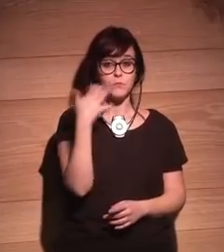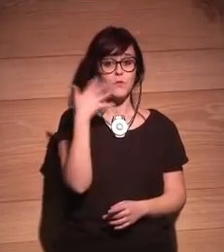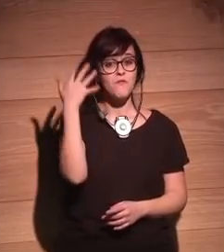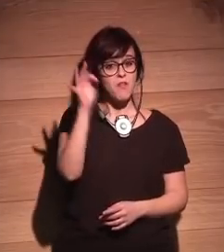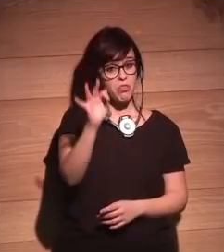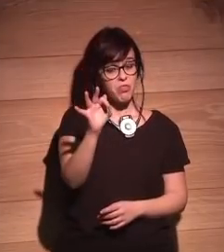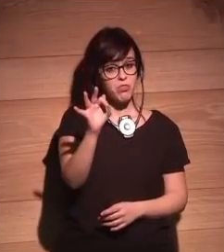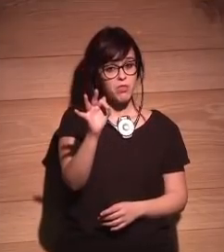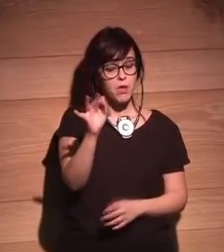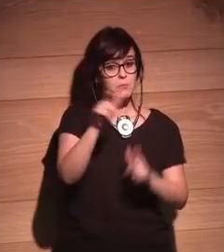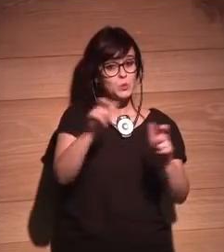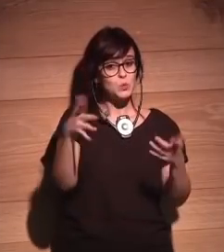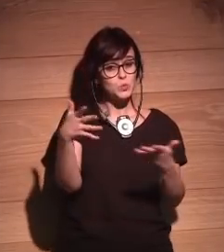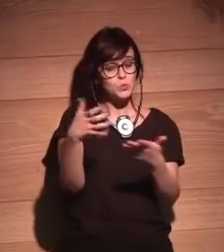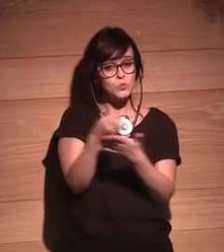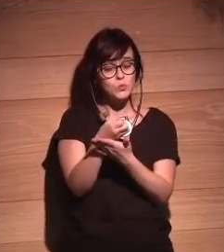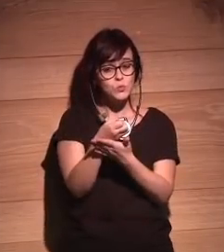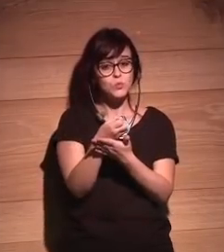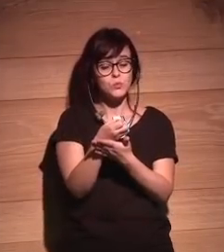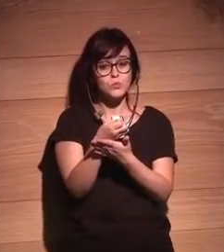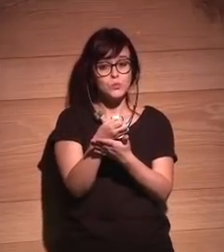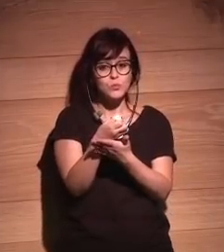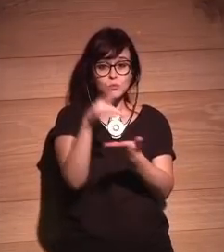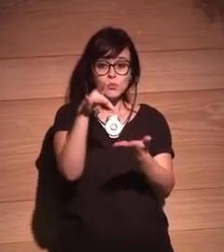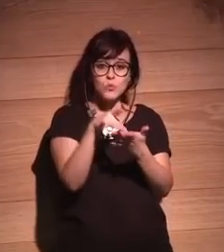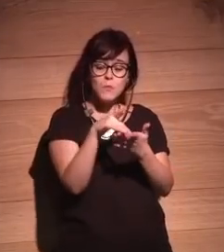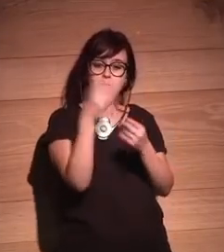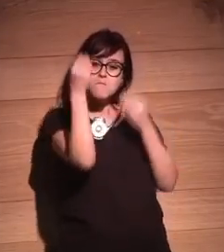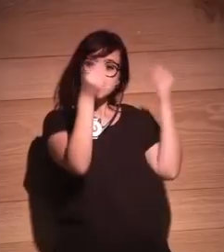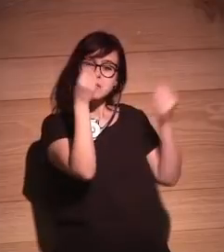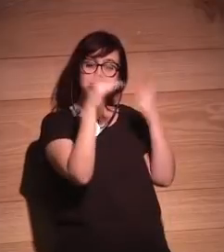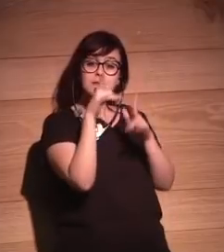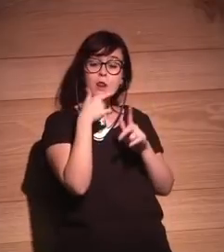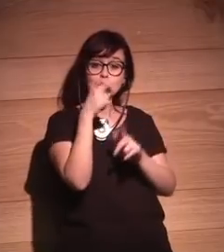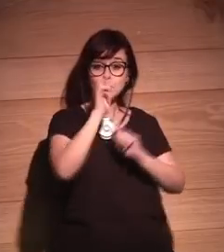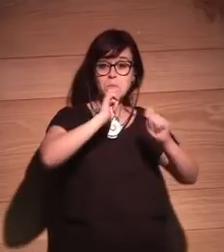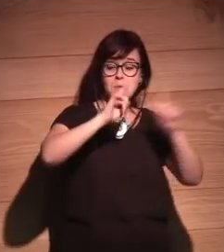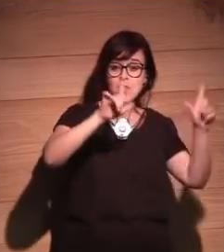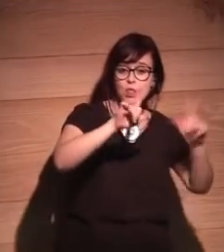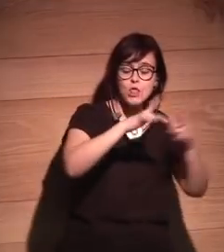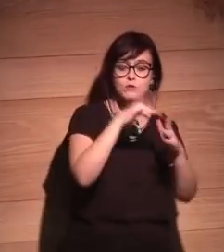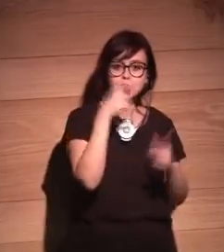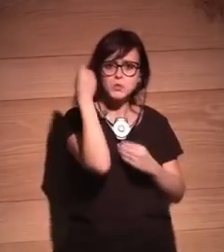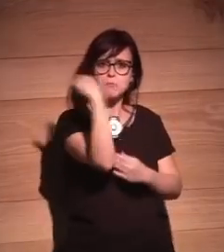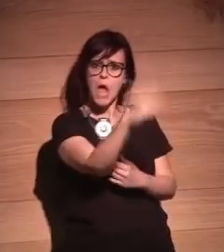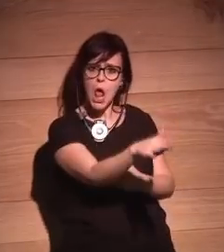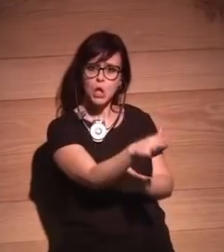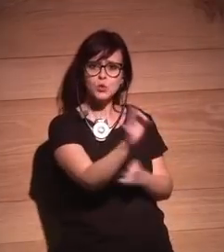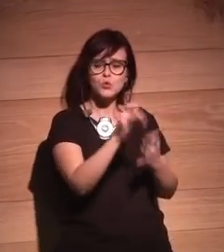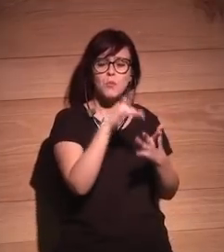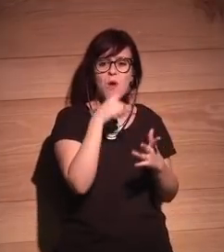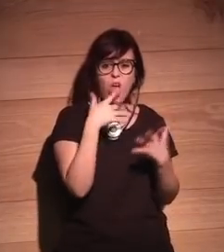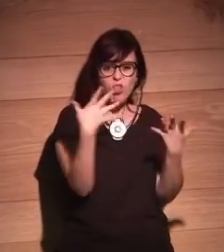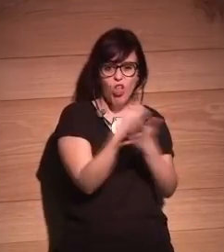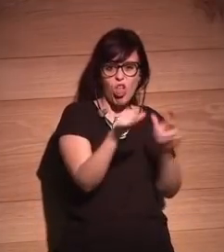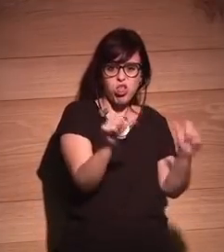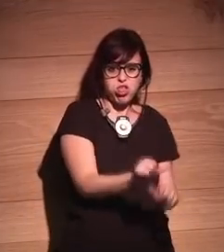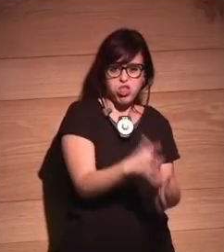En Francia, por ejemplo, donde todo el mundo piensa que los medios son malos, que está todo